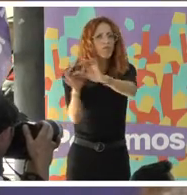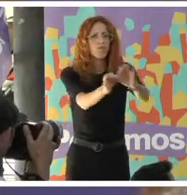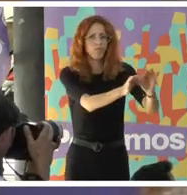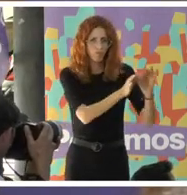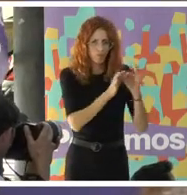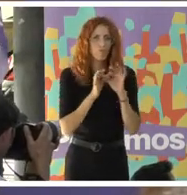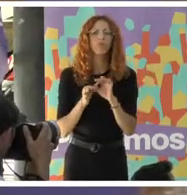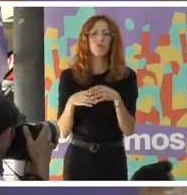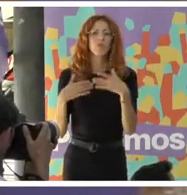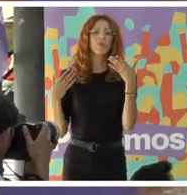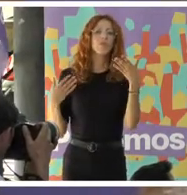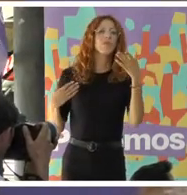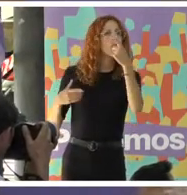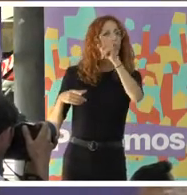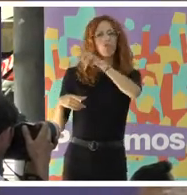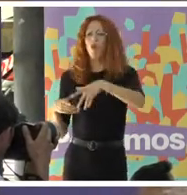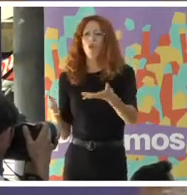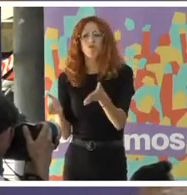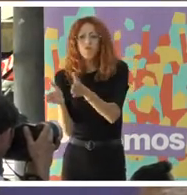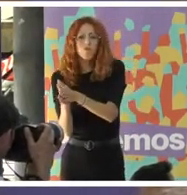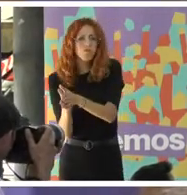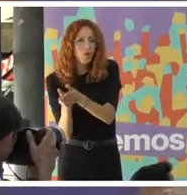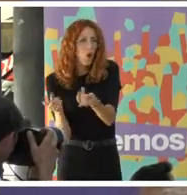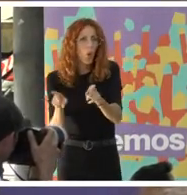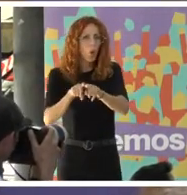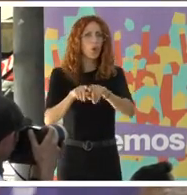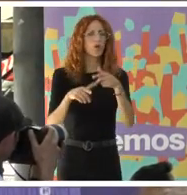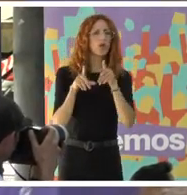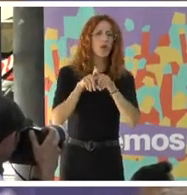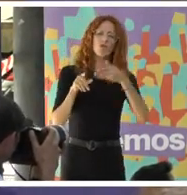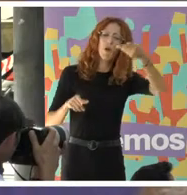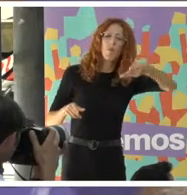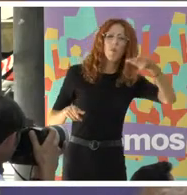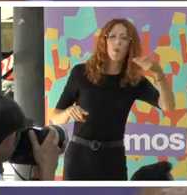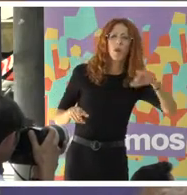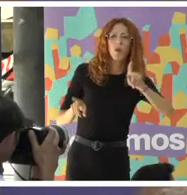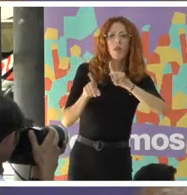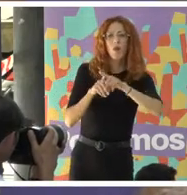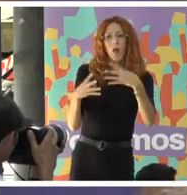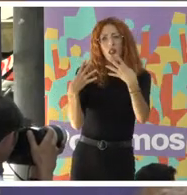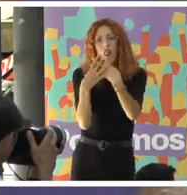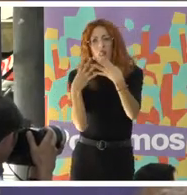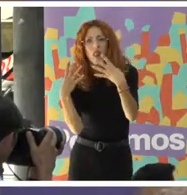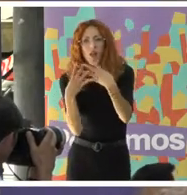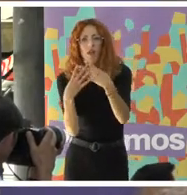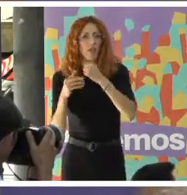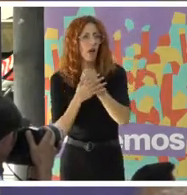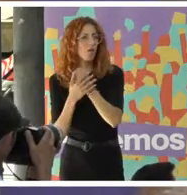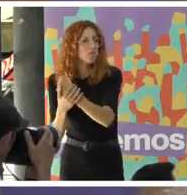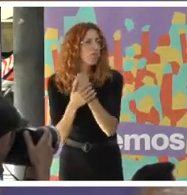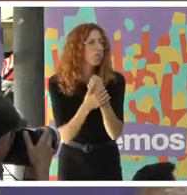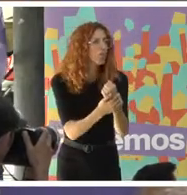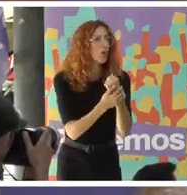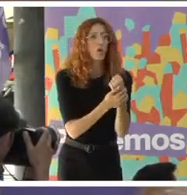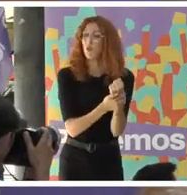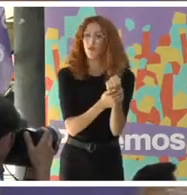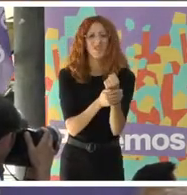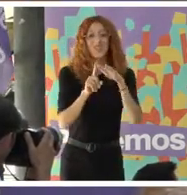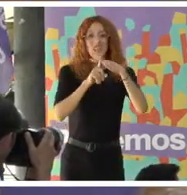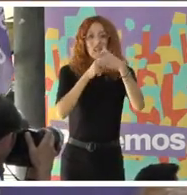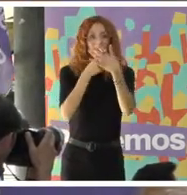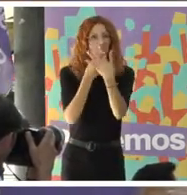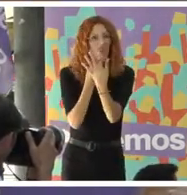el estar ahí los unos con los otros, qué importante crear redes de apoyo en momentos